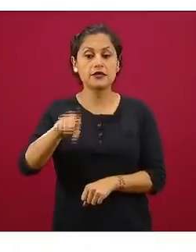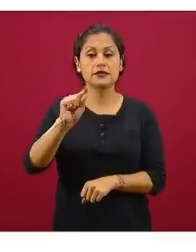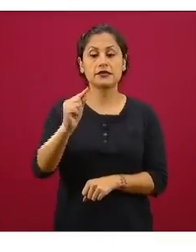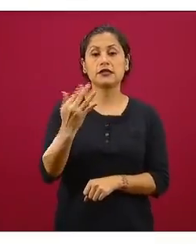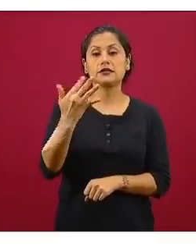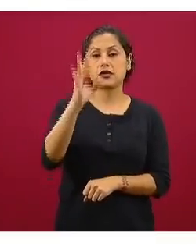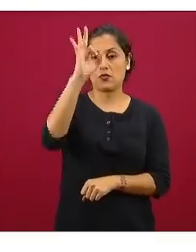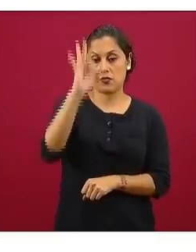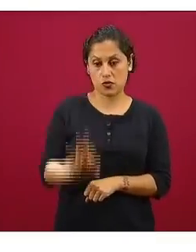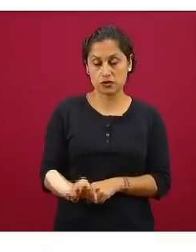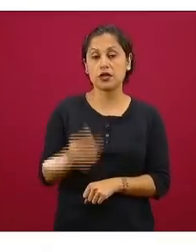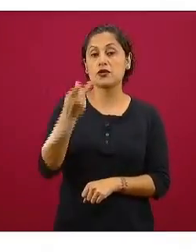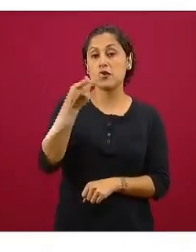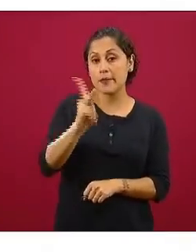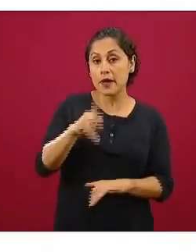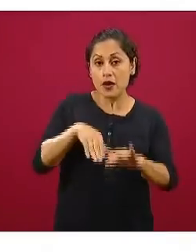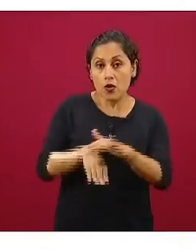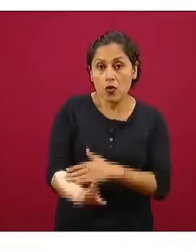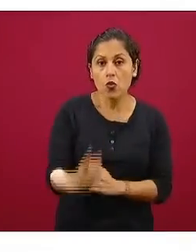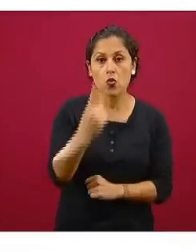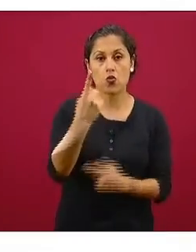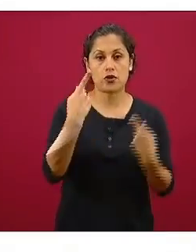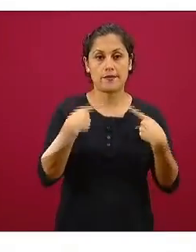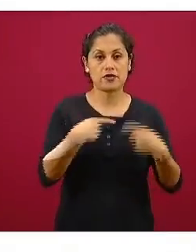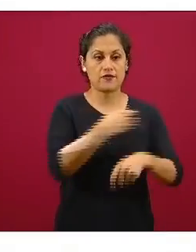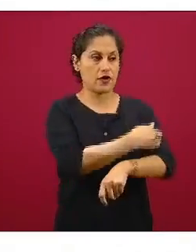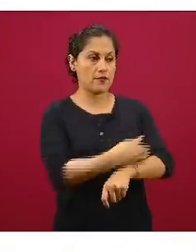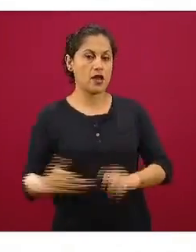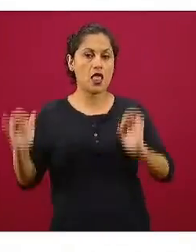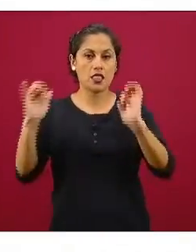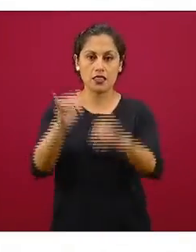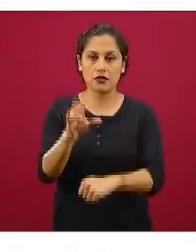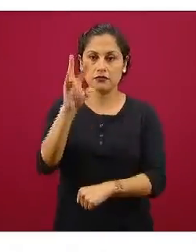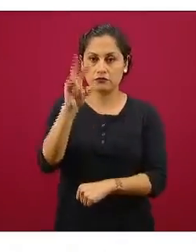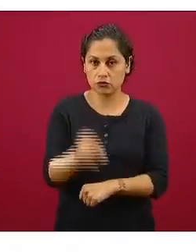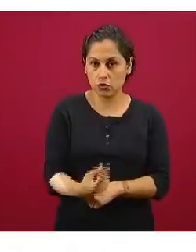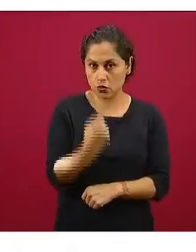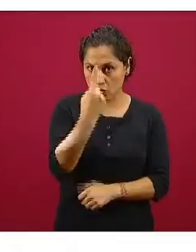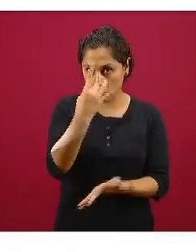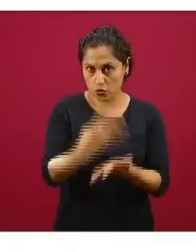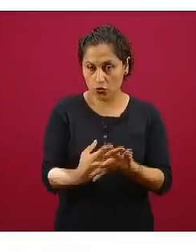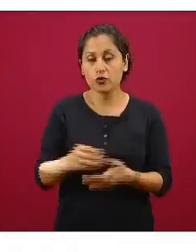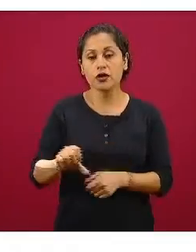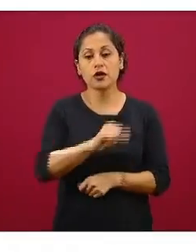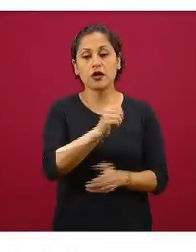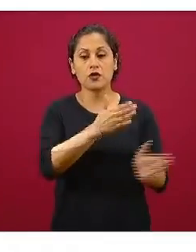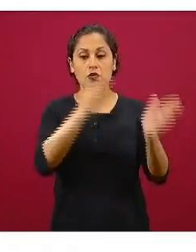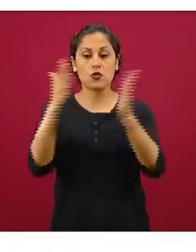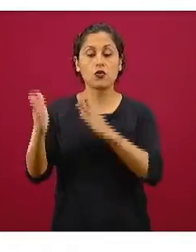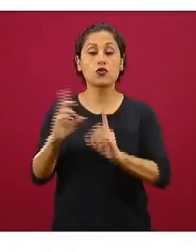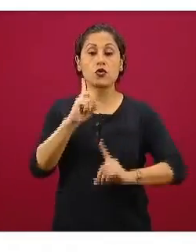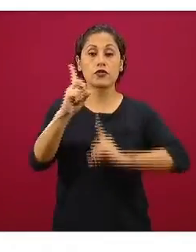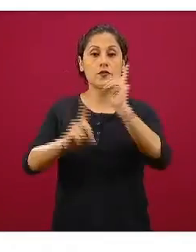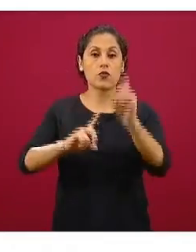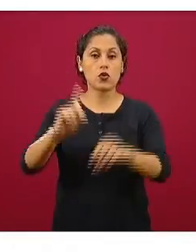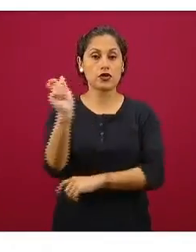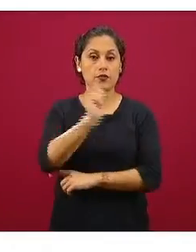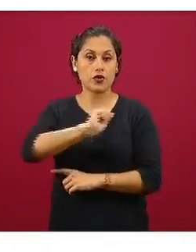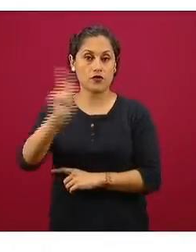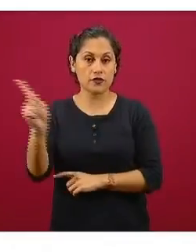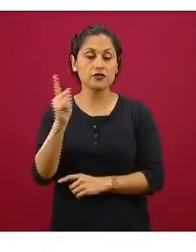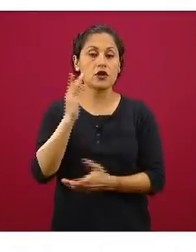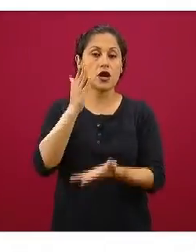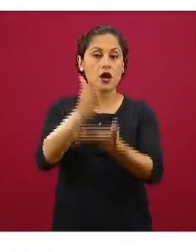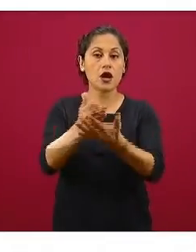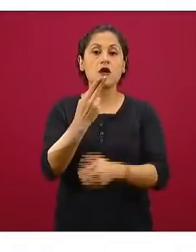la indicación de solamente una persona por familia. En el caso de los deportes profesionales y aquellos sobre todo que utilizan